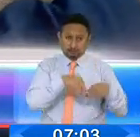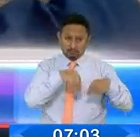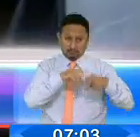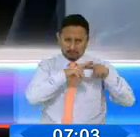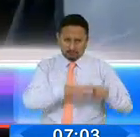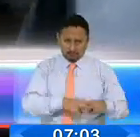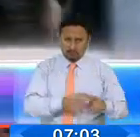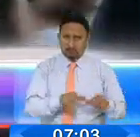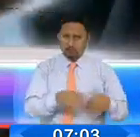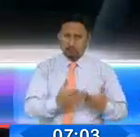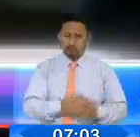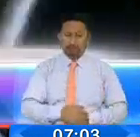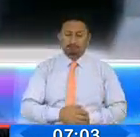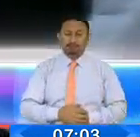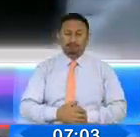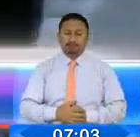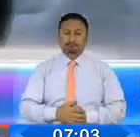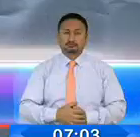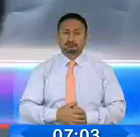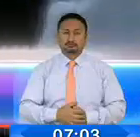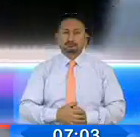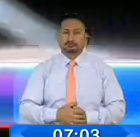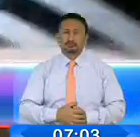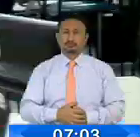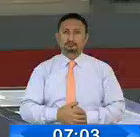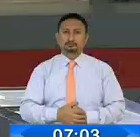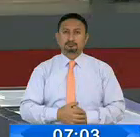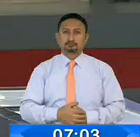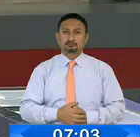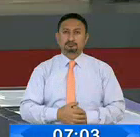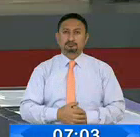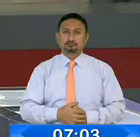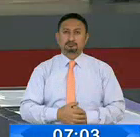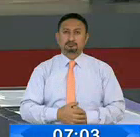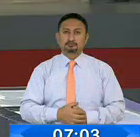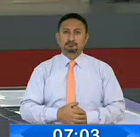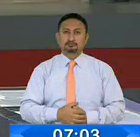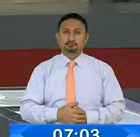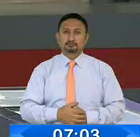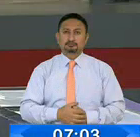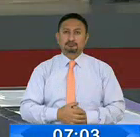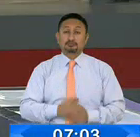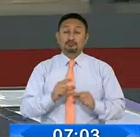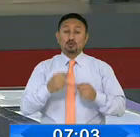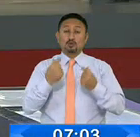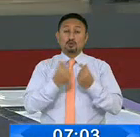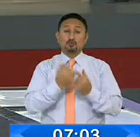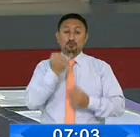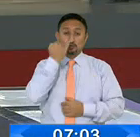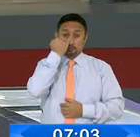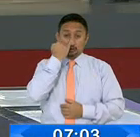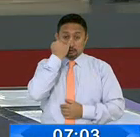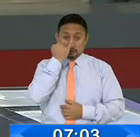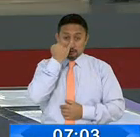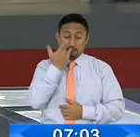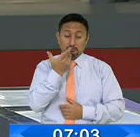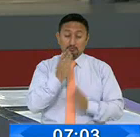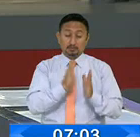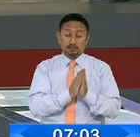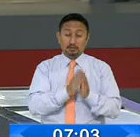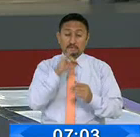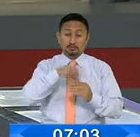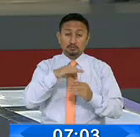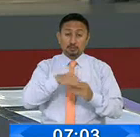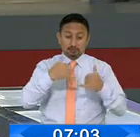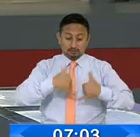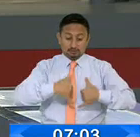actas, informó Héctor Romero. Las protestas del movimiento indígena por el recuento de votos continúan